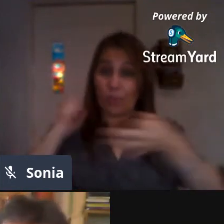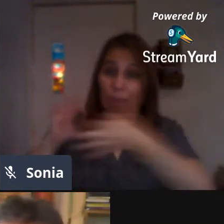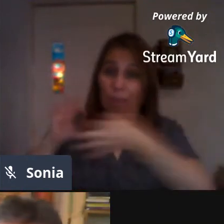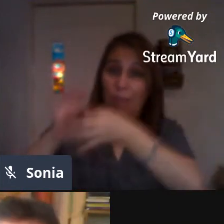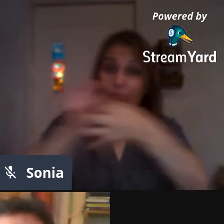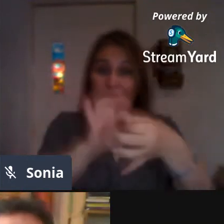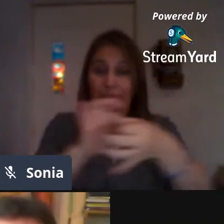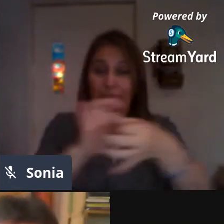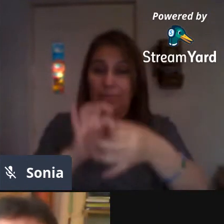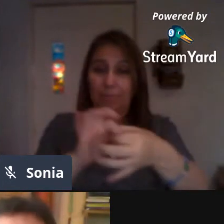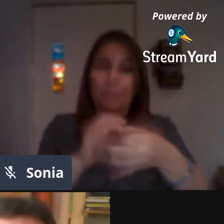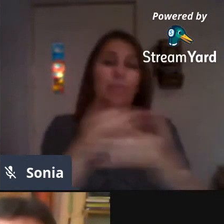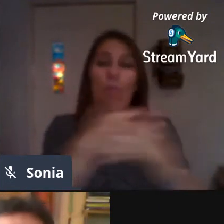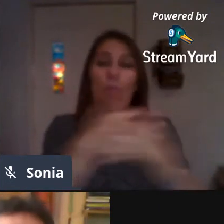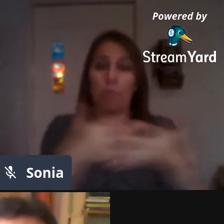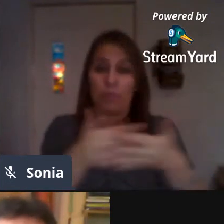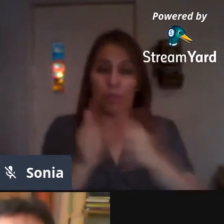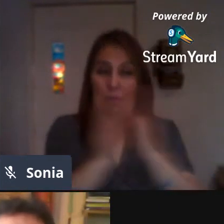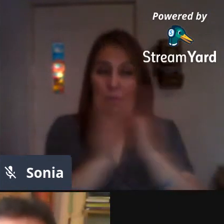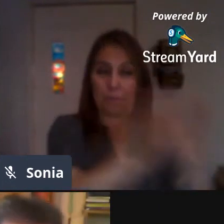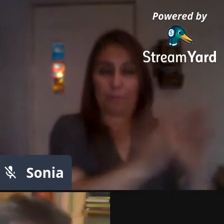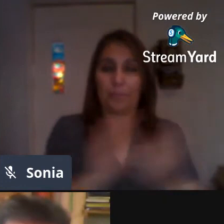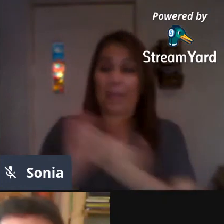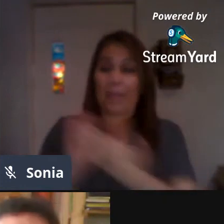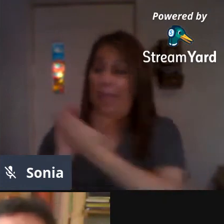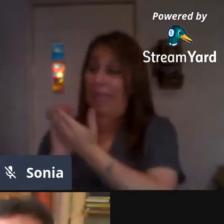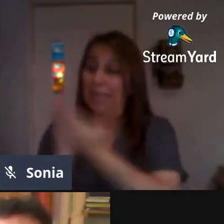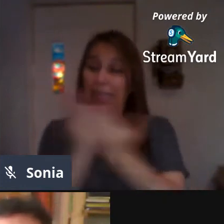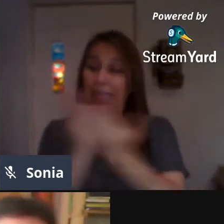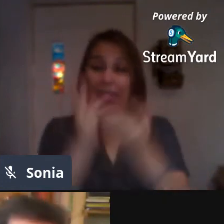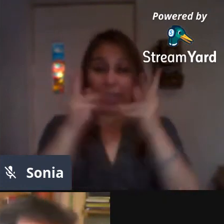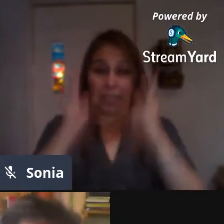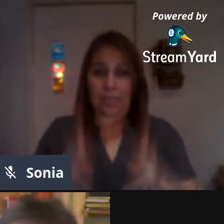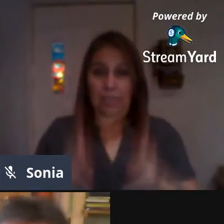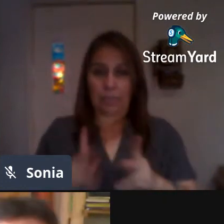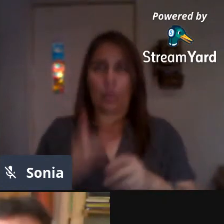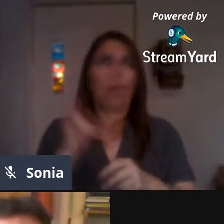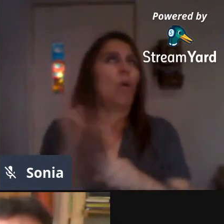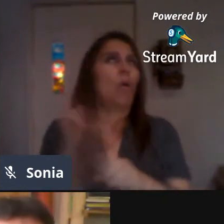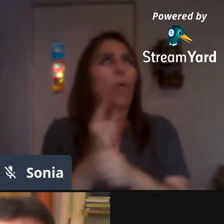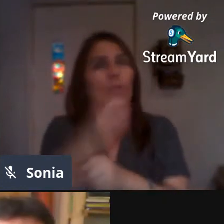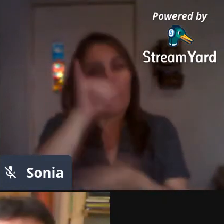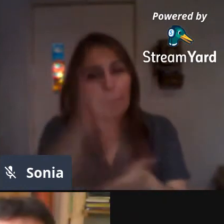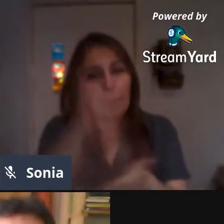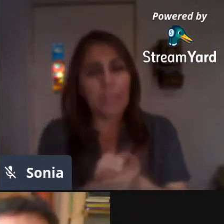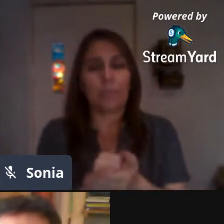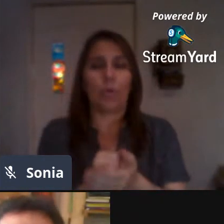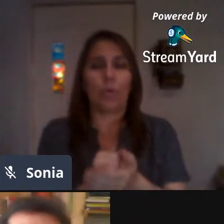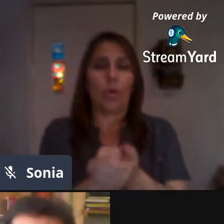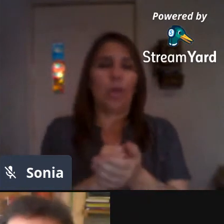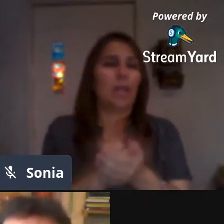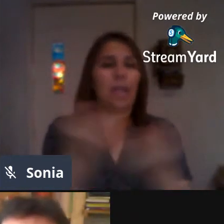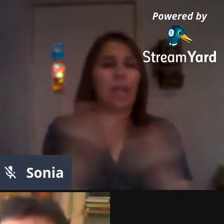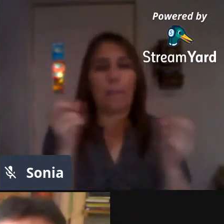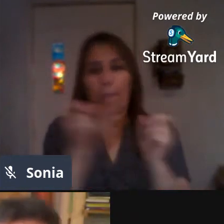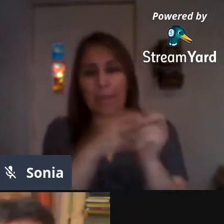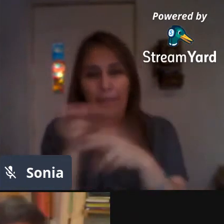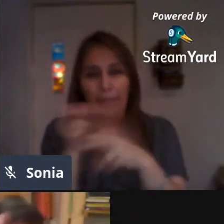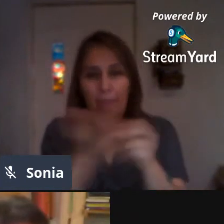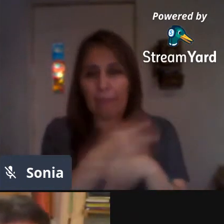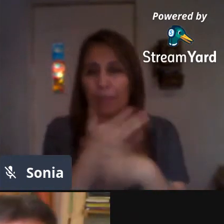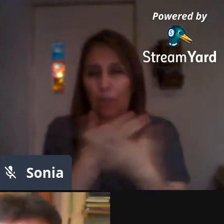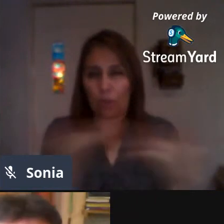literato jugando con los mismos elementos de recreación metafórico y demás puede darse el lujo